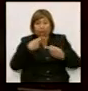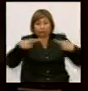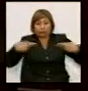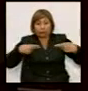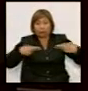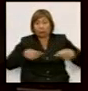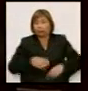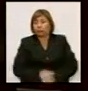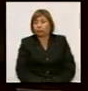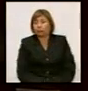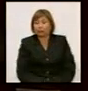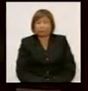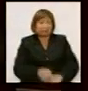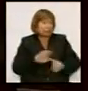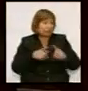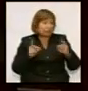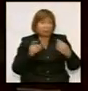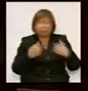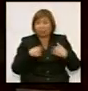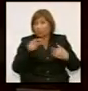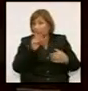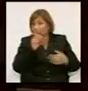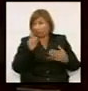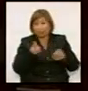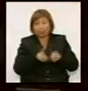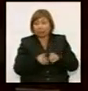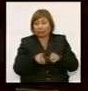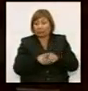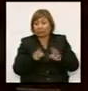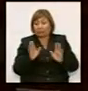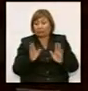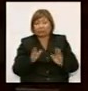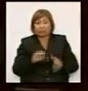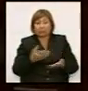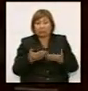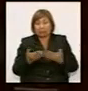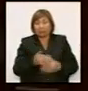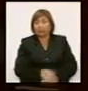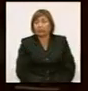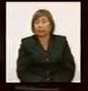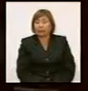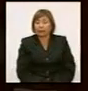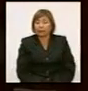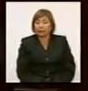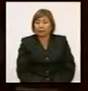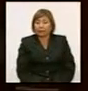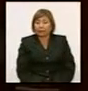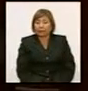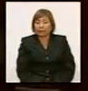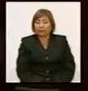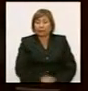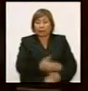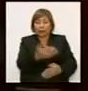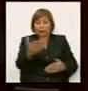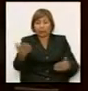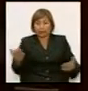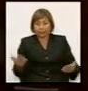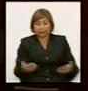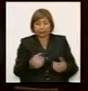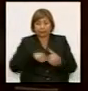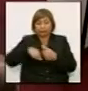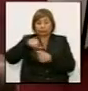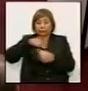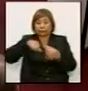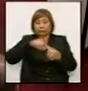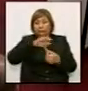contrariarlos, pero no tenemos tampoco por qué ser su instrumento. Aquí estamos manipulados